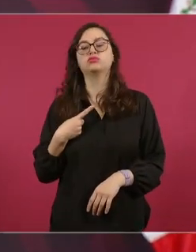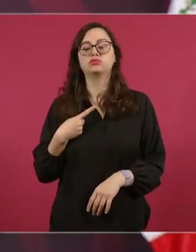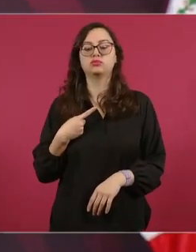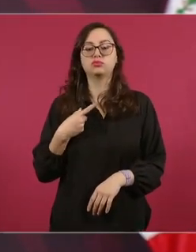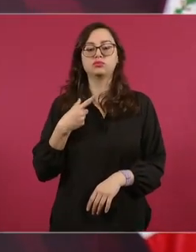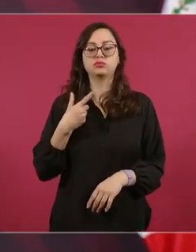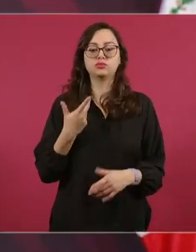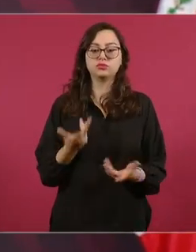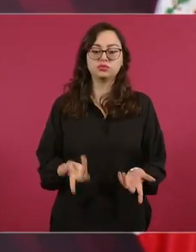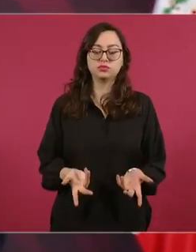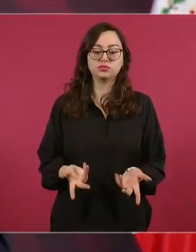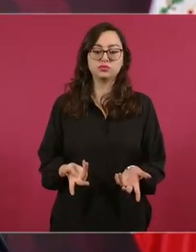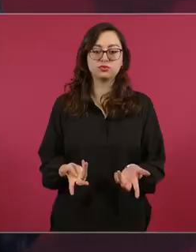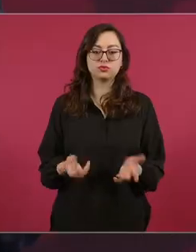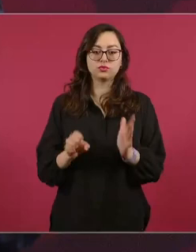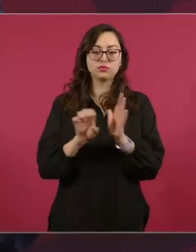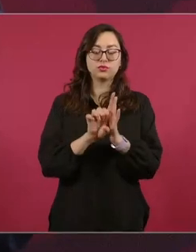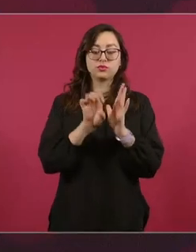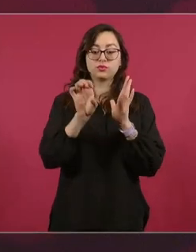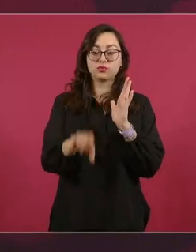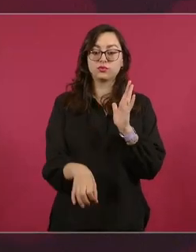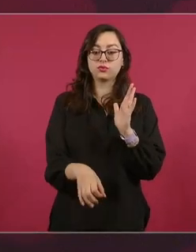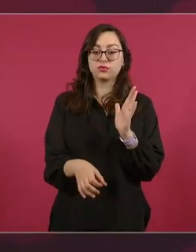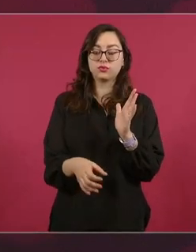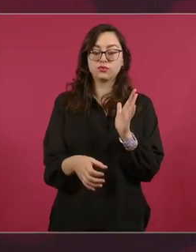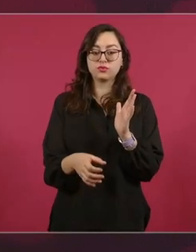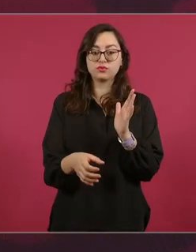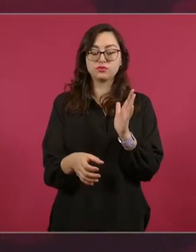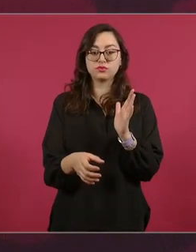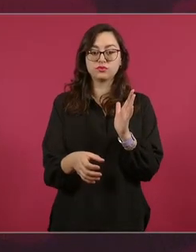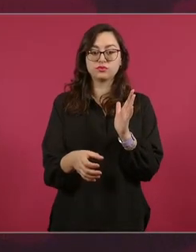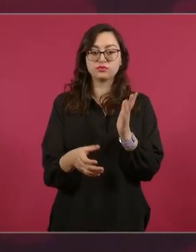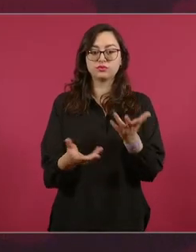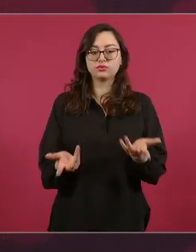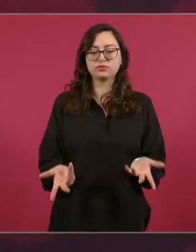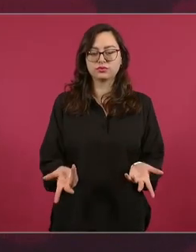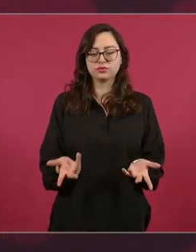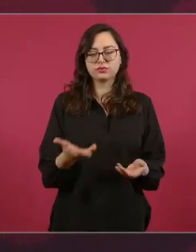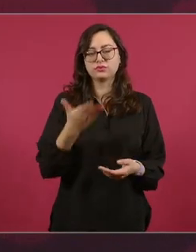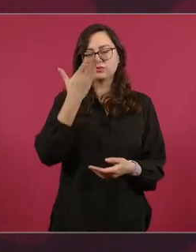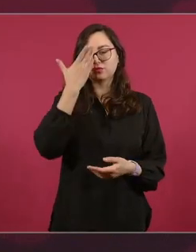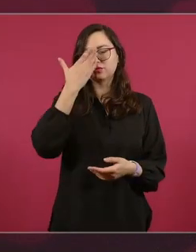Es como lo que hacen los que venden los vapeadores.